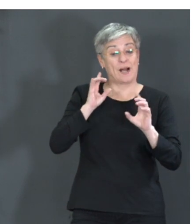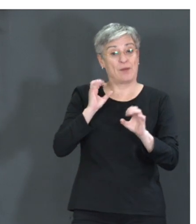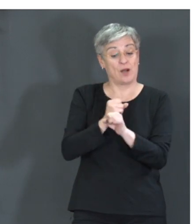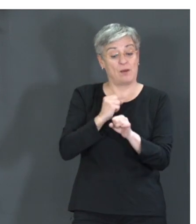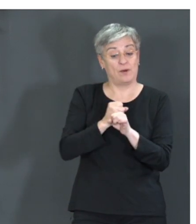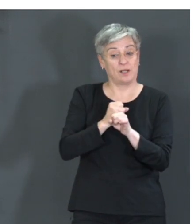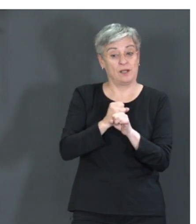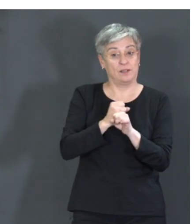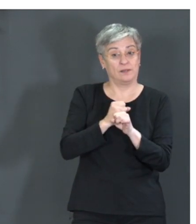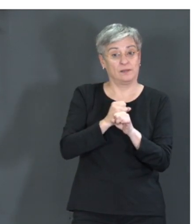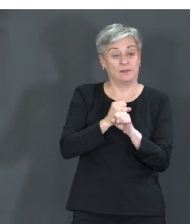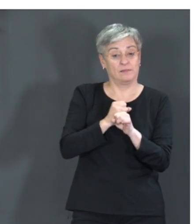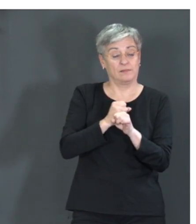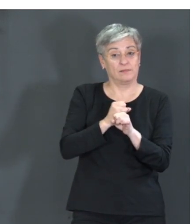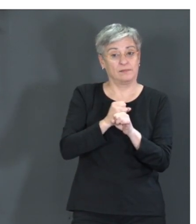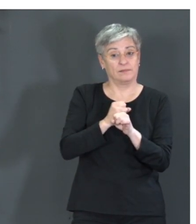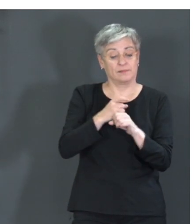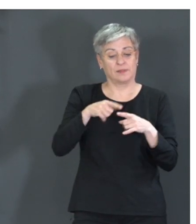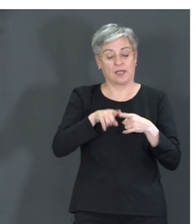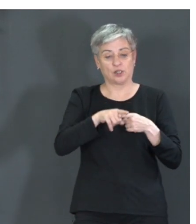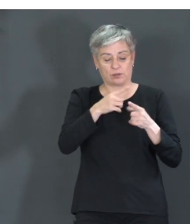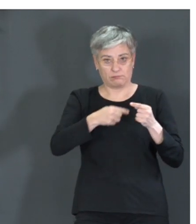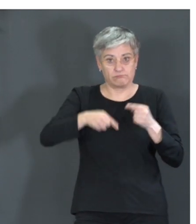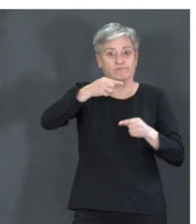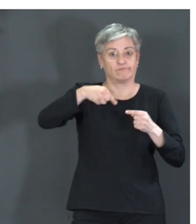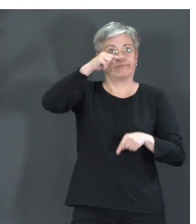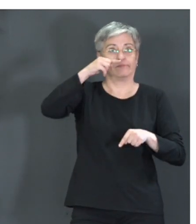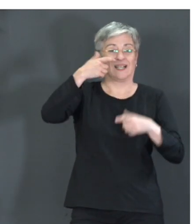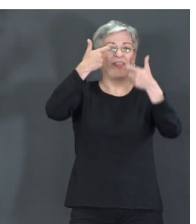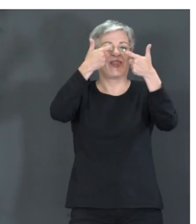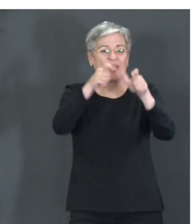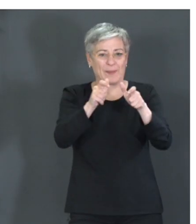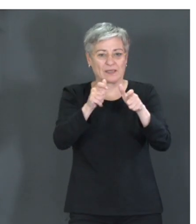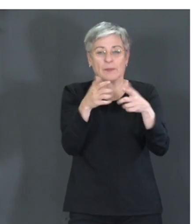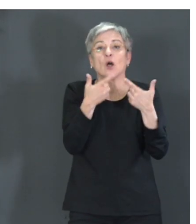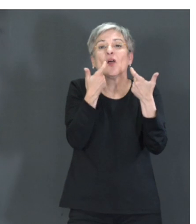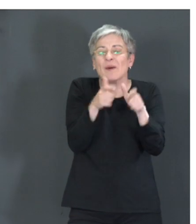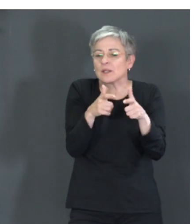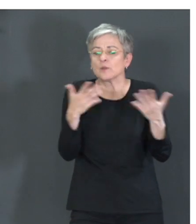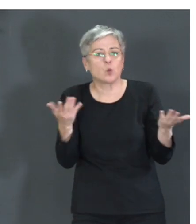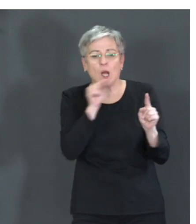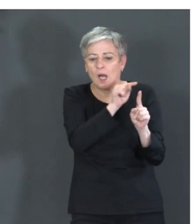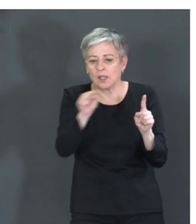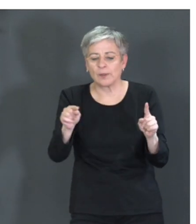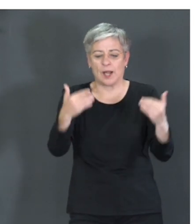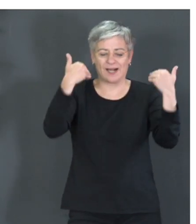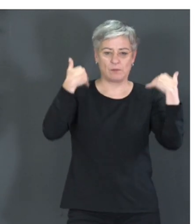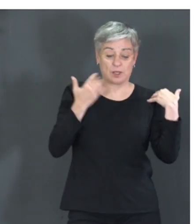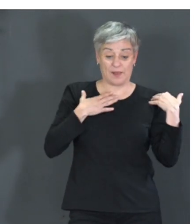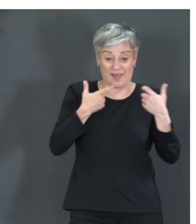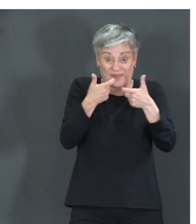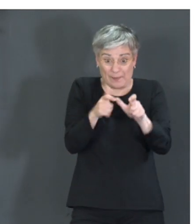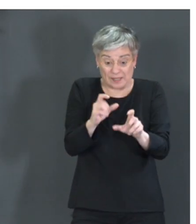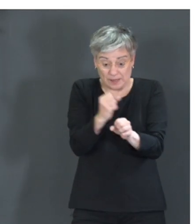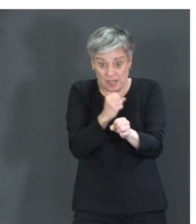y eso ¿a quién pasa? Pasa a la línea jerárquica, pasa al departamento en el que trabaja esa persona. El responsable de ese departamento